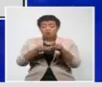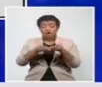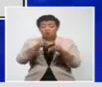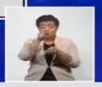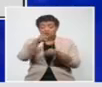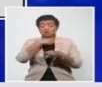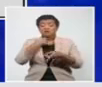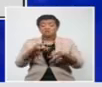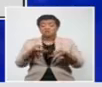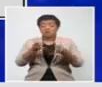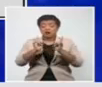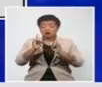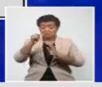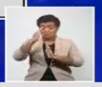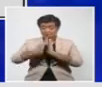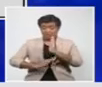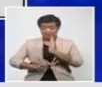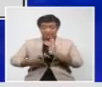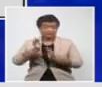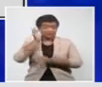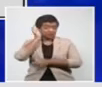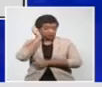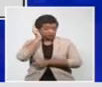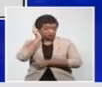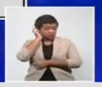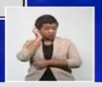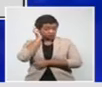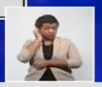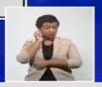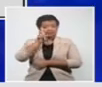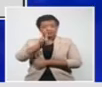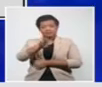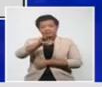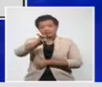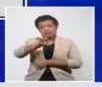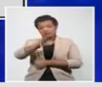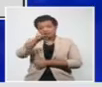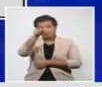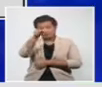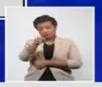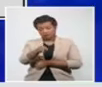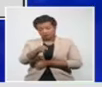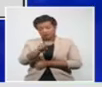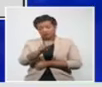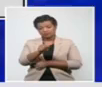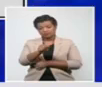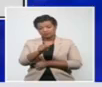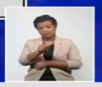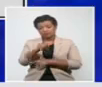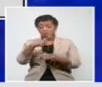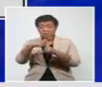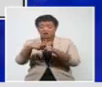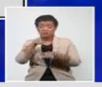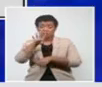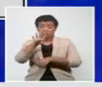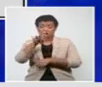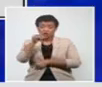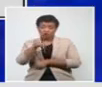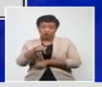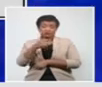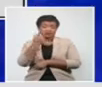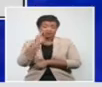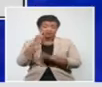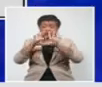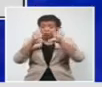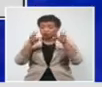mes de febrero, pues 13, incluyendo los 4 que lamentamos en el día de hoy,